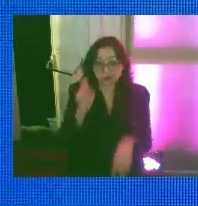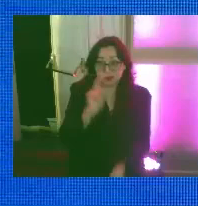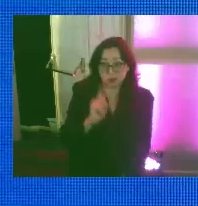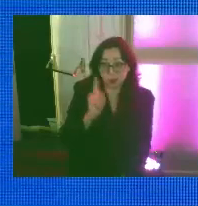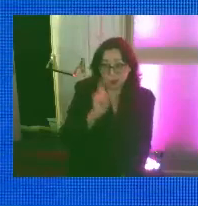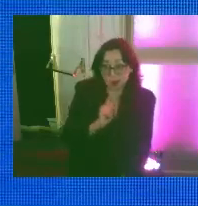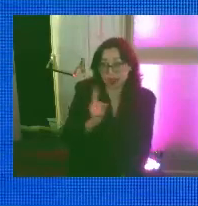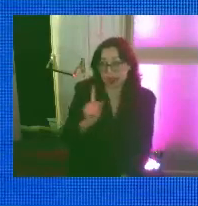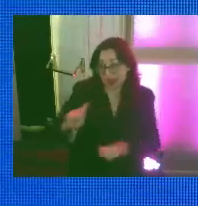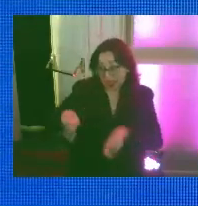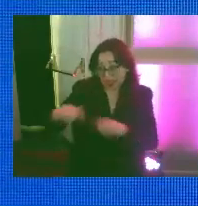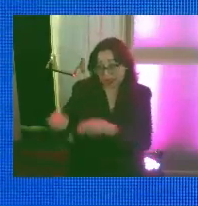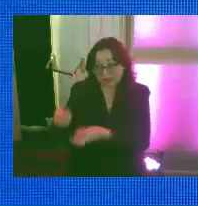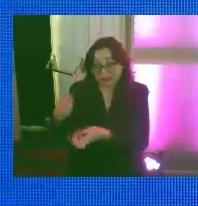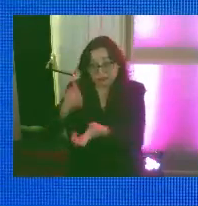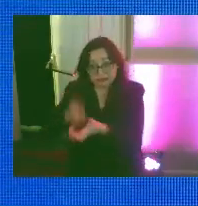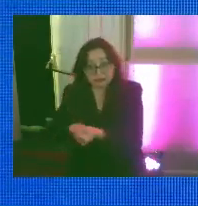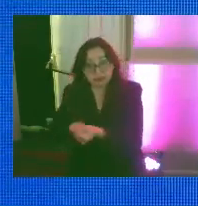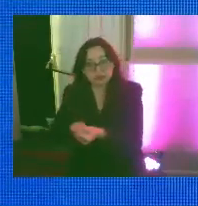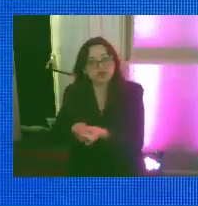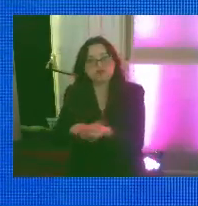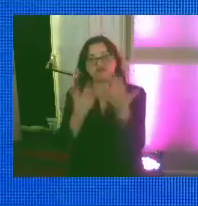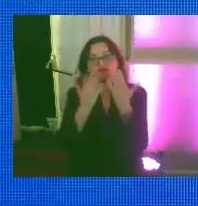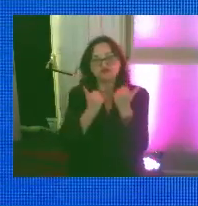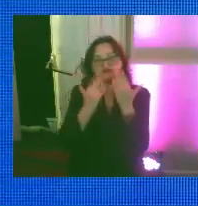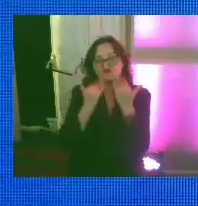necesitamos. Pero no están ahí porque ahí no hay